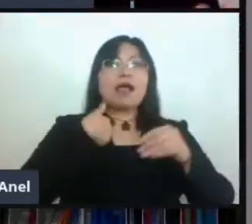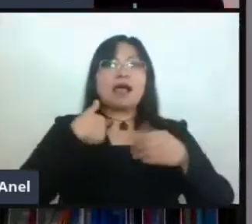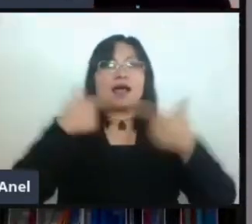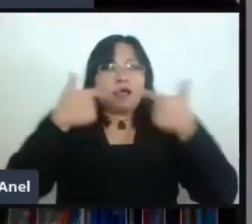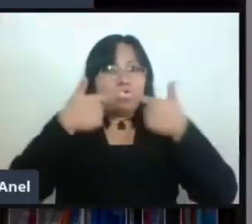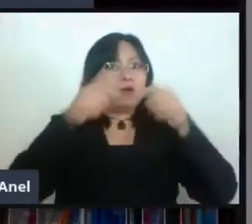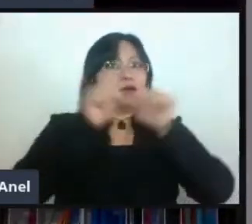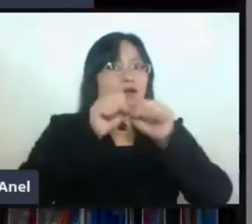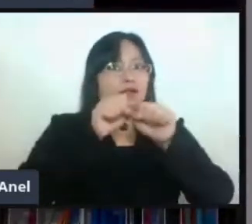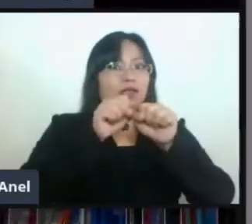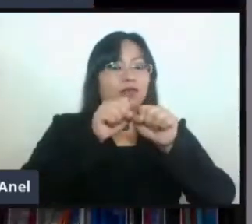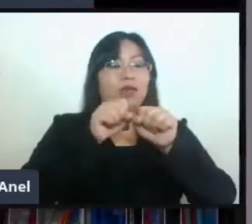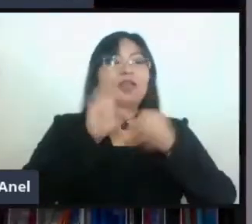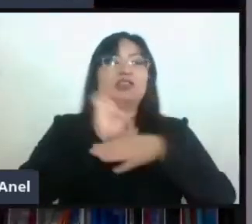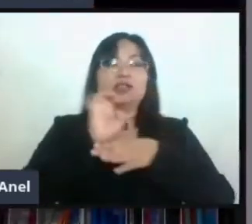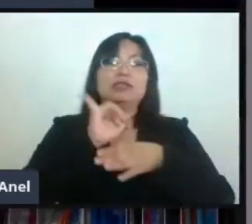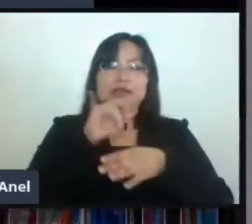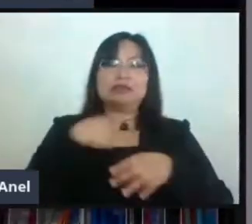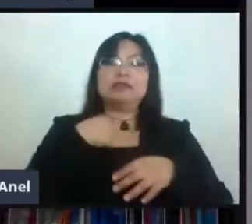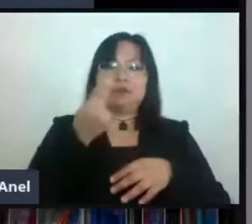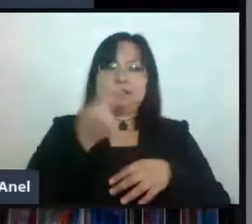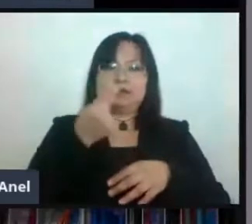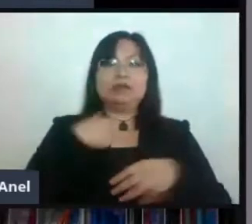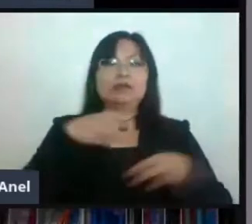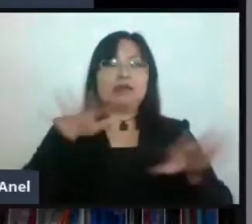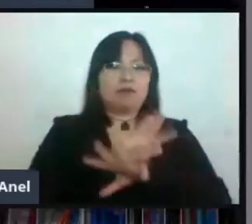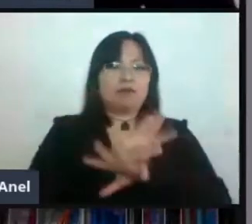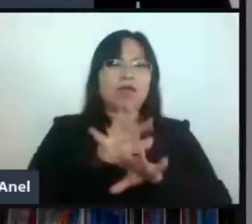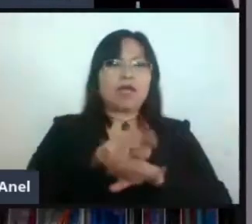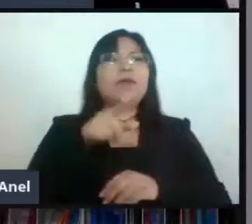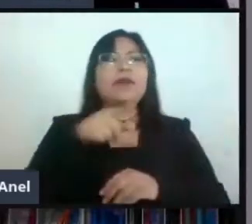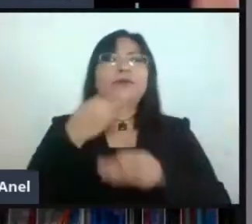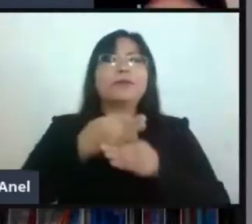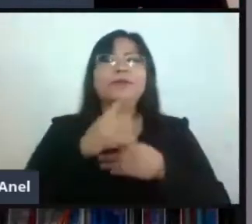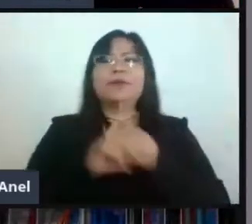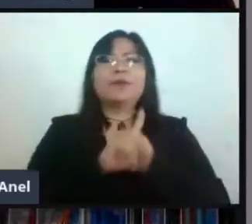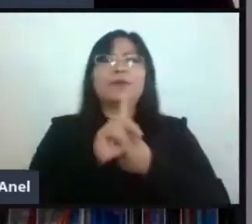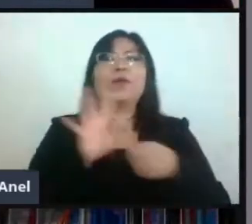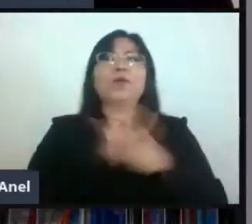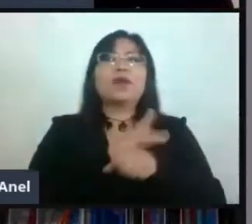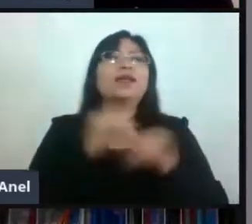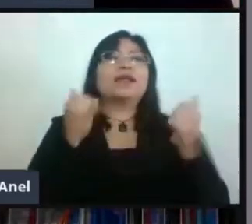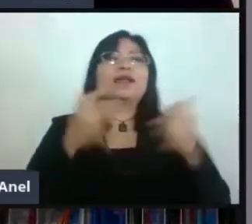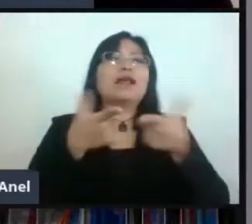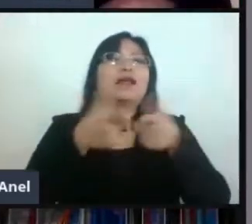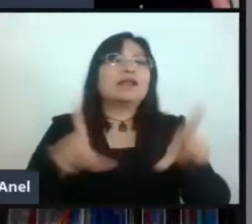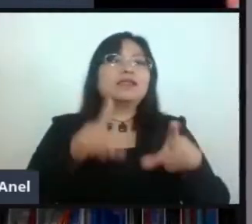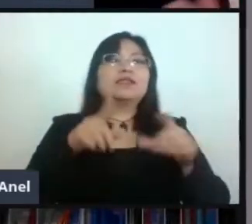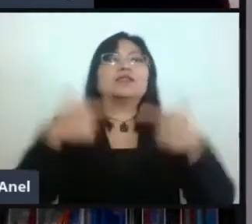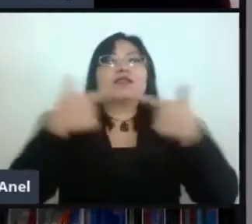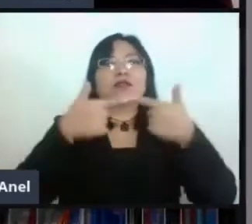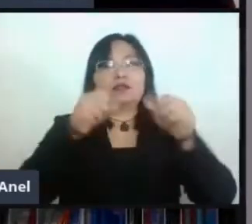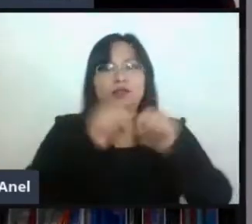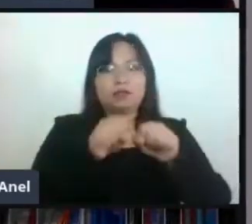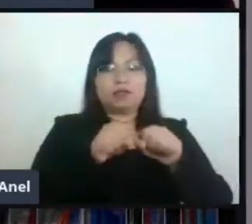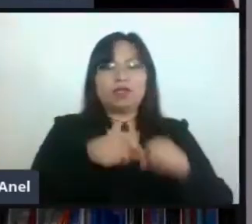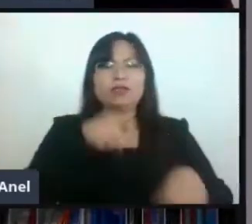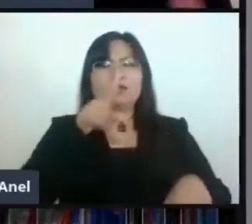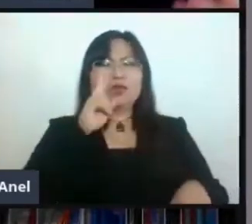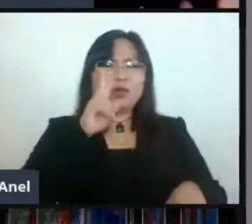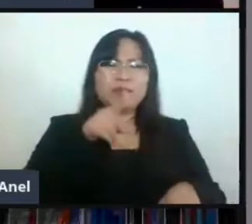mí, o sea, me queda clarísimo, pero en el tema del formato, ¿no? Aparece, pues, el color morado y no